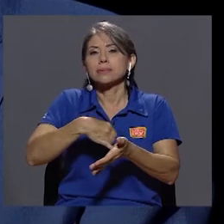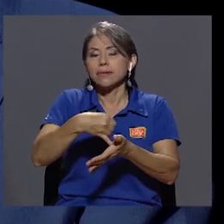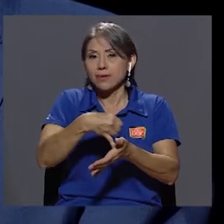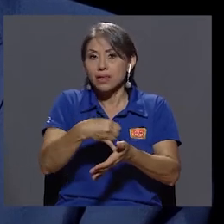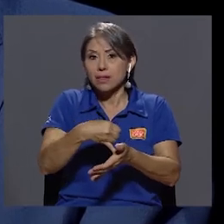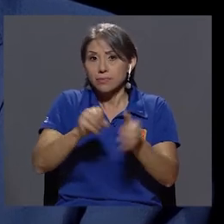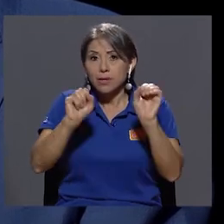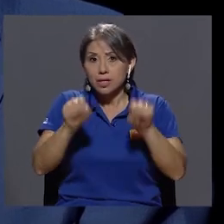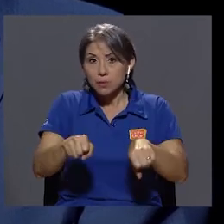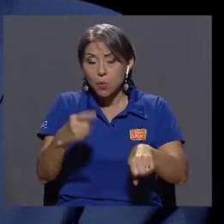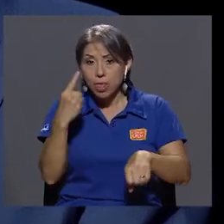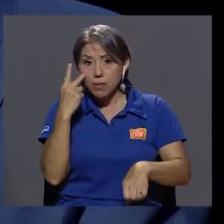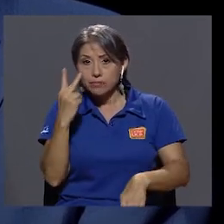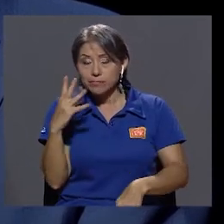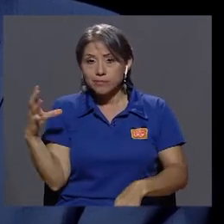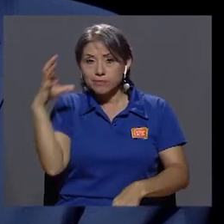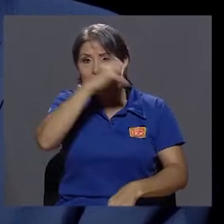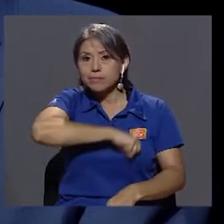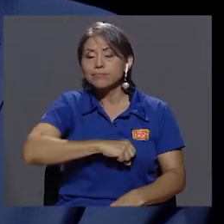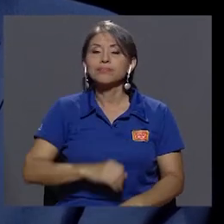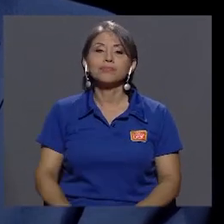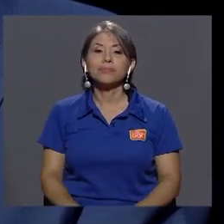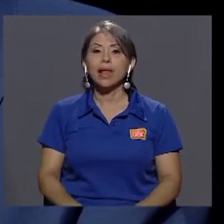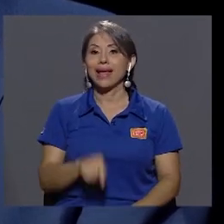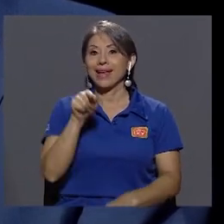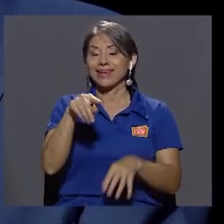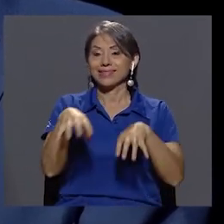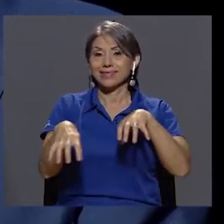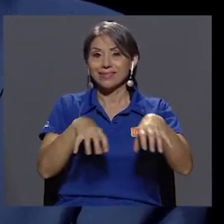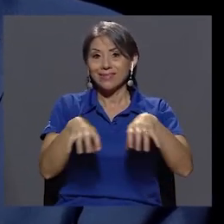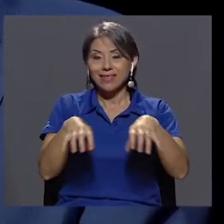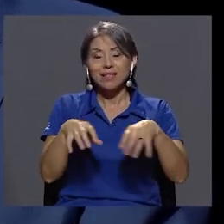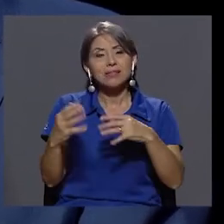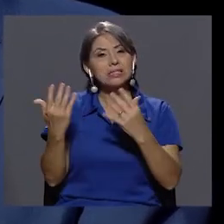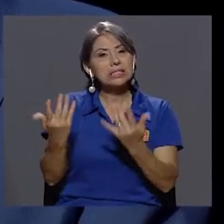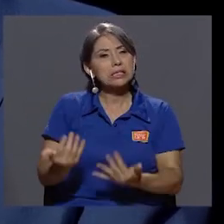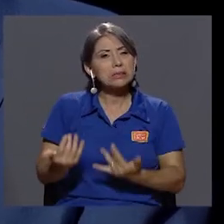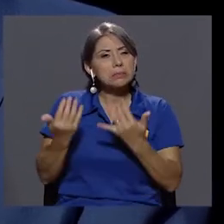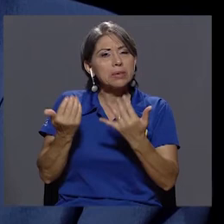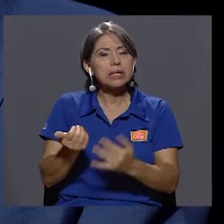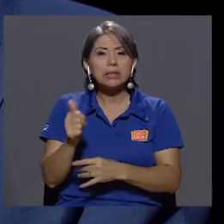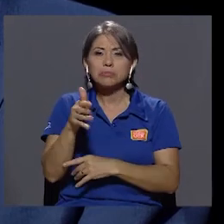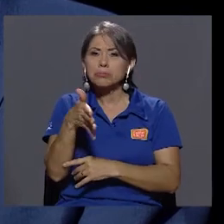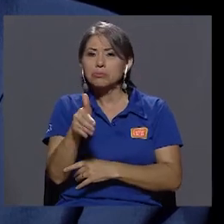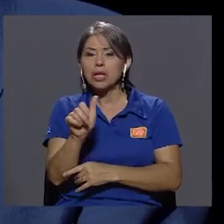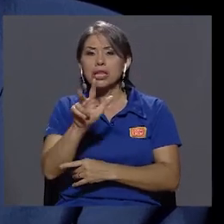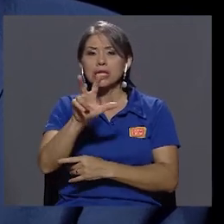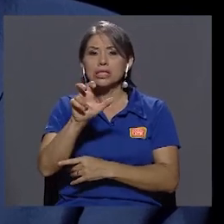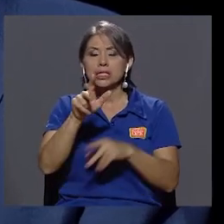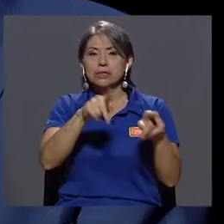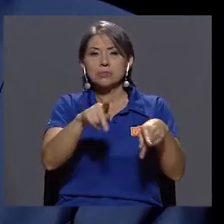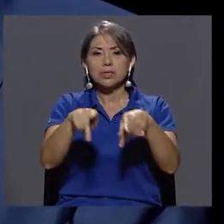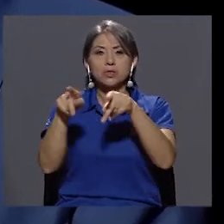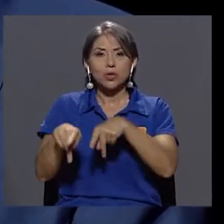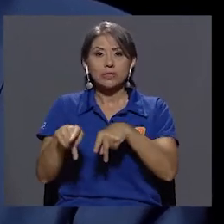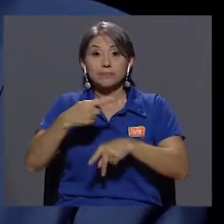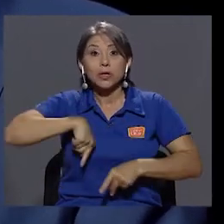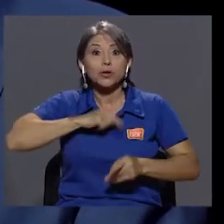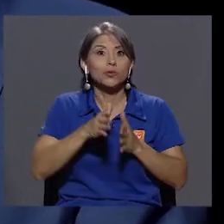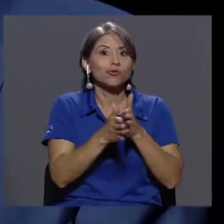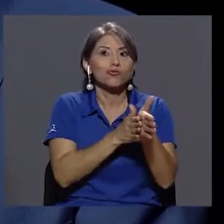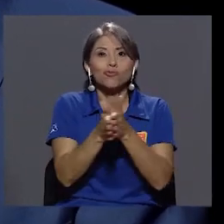pueda identificar a ese es a esa actividad se esperan unas 300 personas y estamos muy